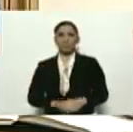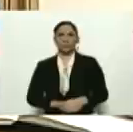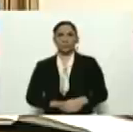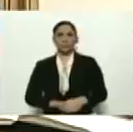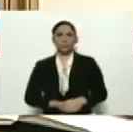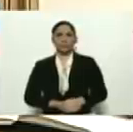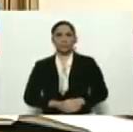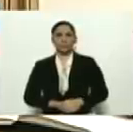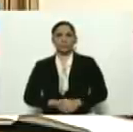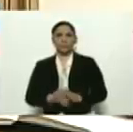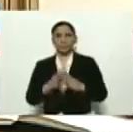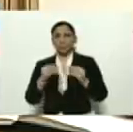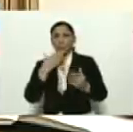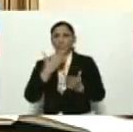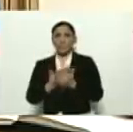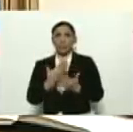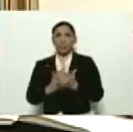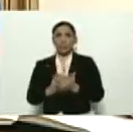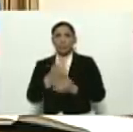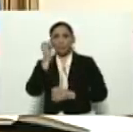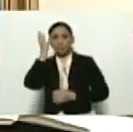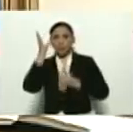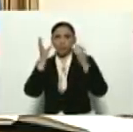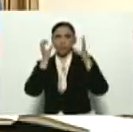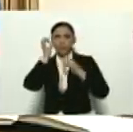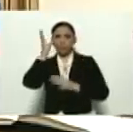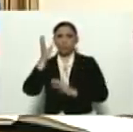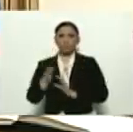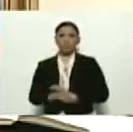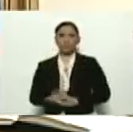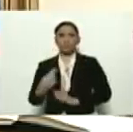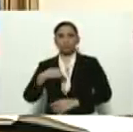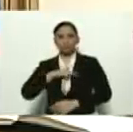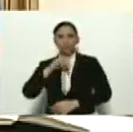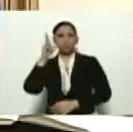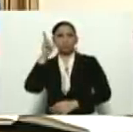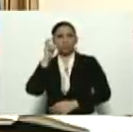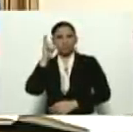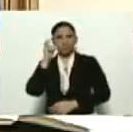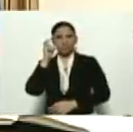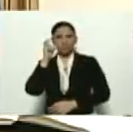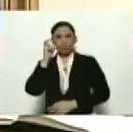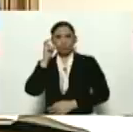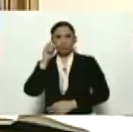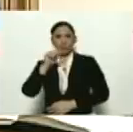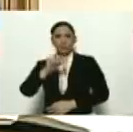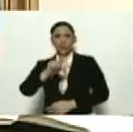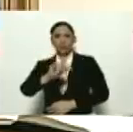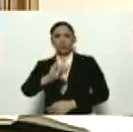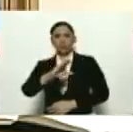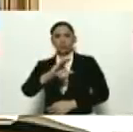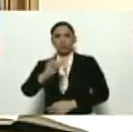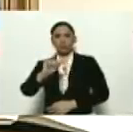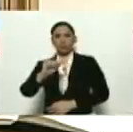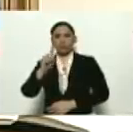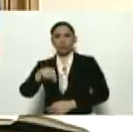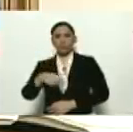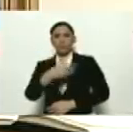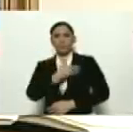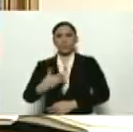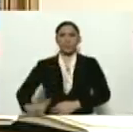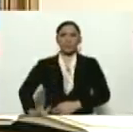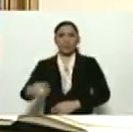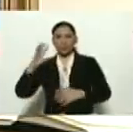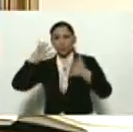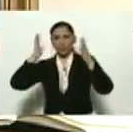a todas las propuestas que están surgiendo y que hemos escuchado de Alicia Bárcenas, del presidente